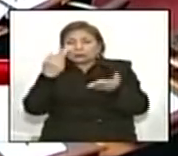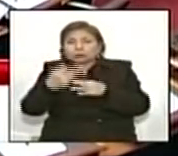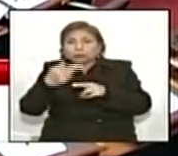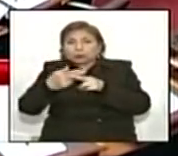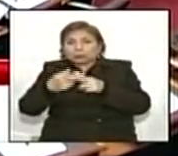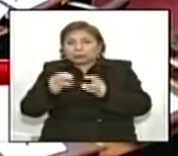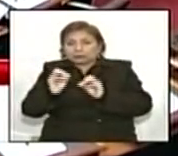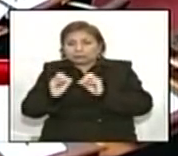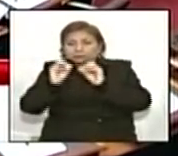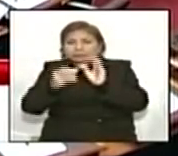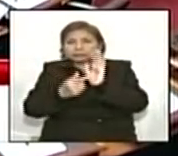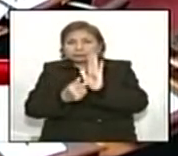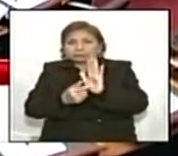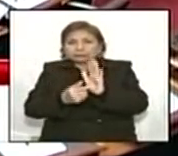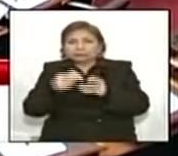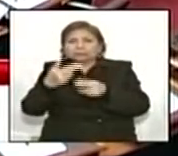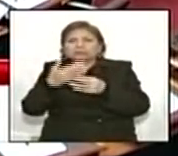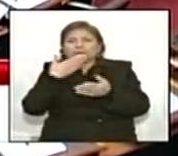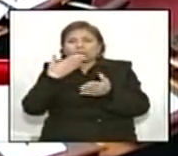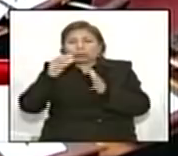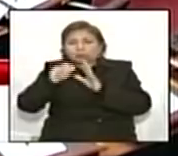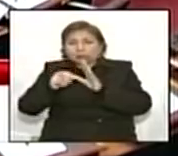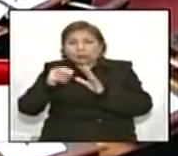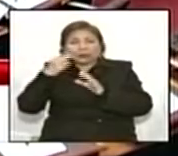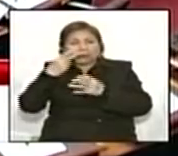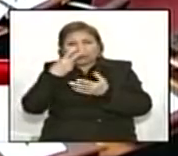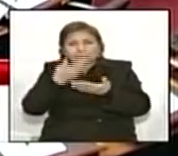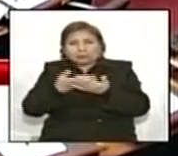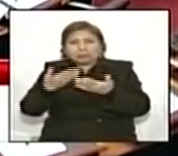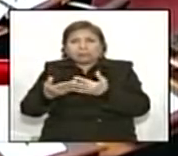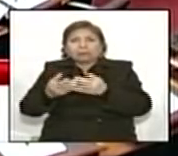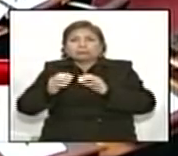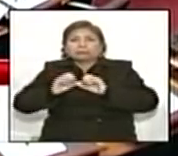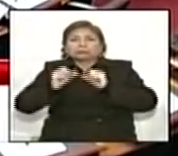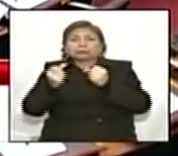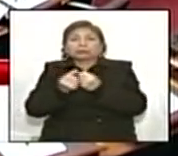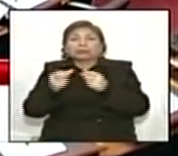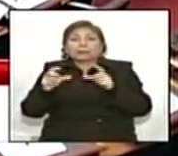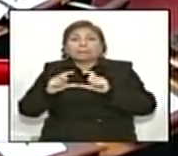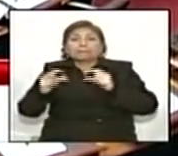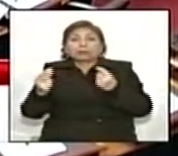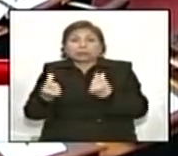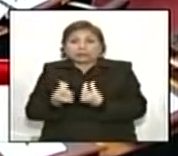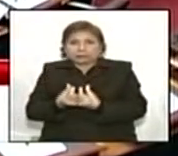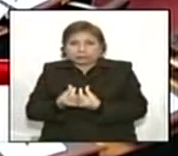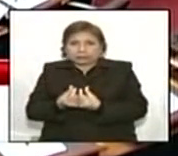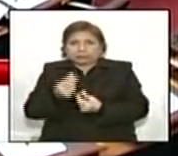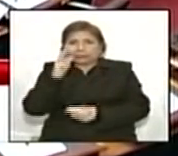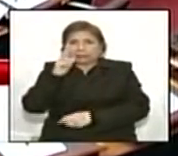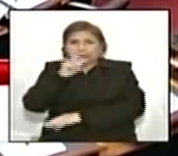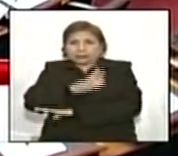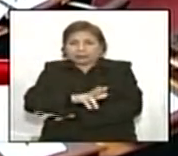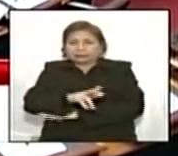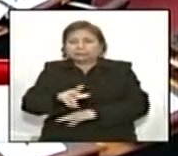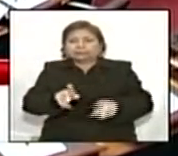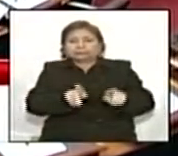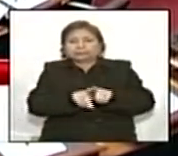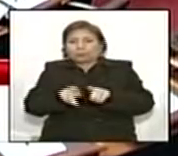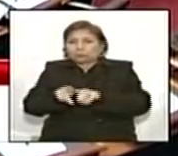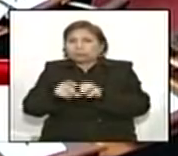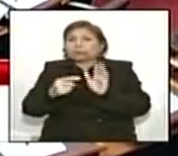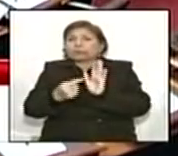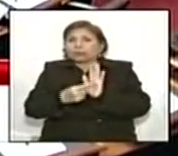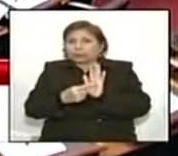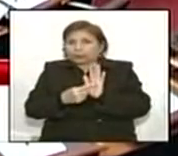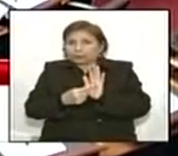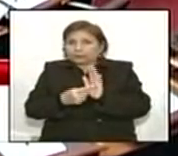sucesivas incertidumbres. Una última pregunta, José Carlos. Estamos en un contexto electoral y obviamente los partidos políticos estaban también preocupados,